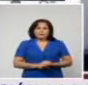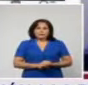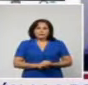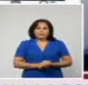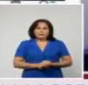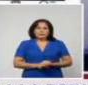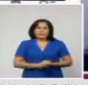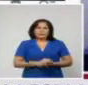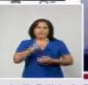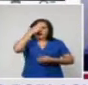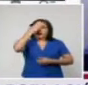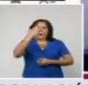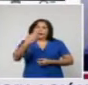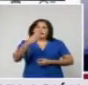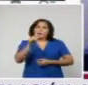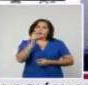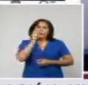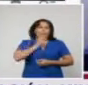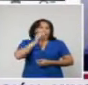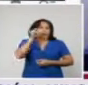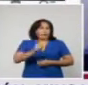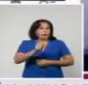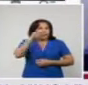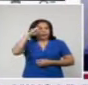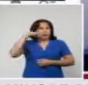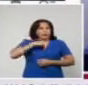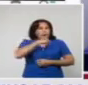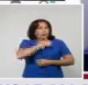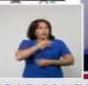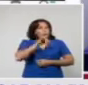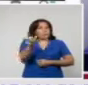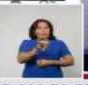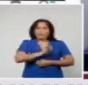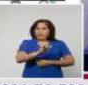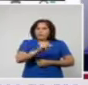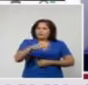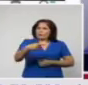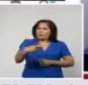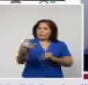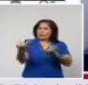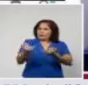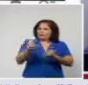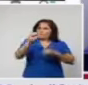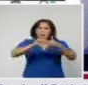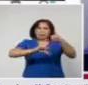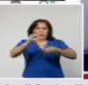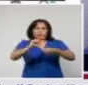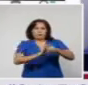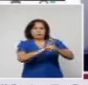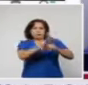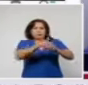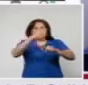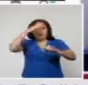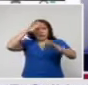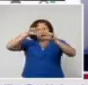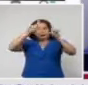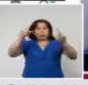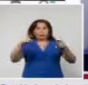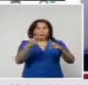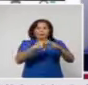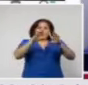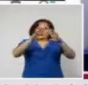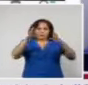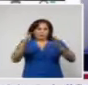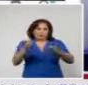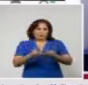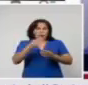Las gracias a ti, Héctor, al doctor Francisco Durán por el parte habitual sobre el comportamiento de la COVID-19 en Cuba y el mundo.